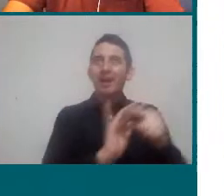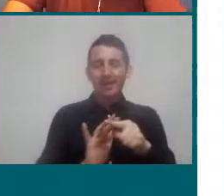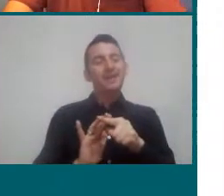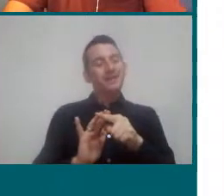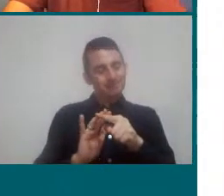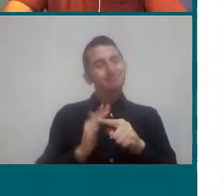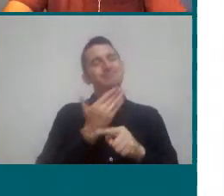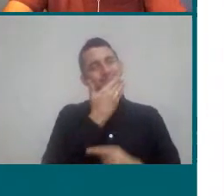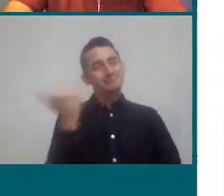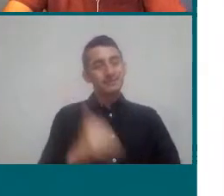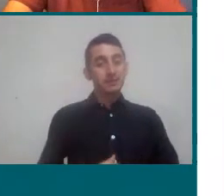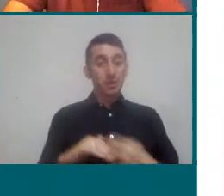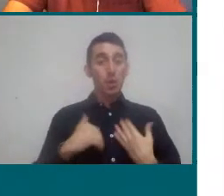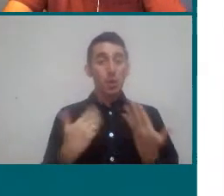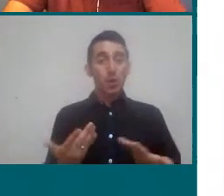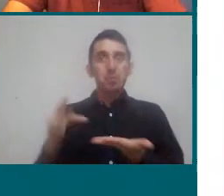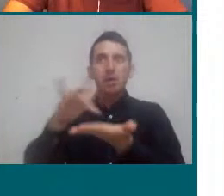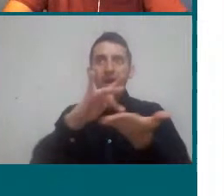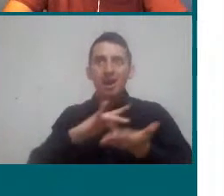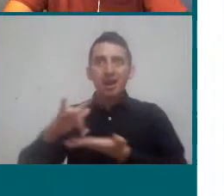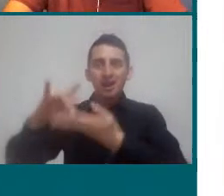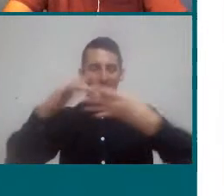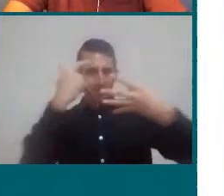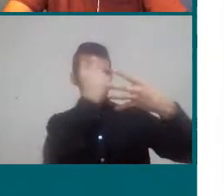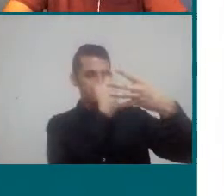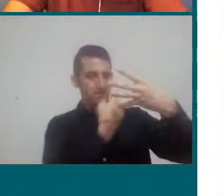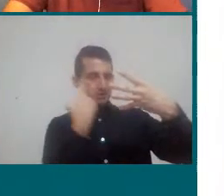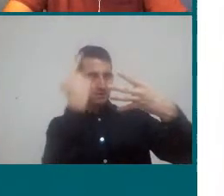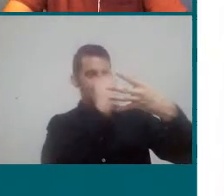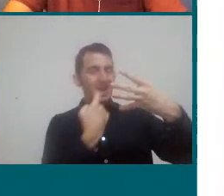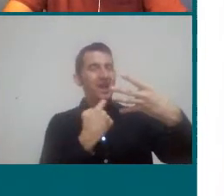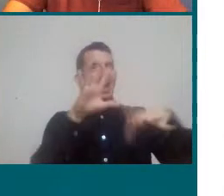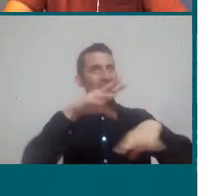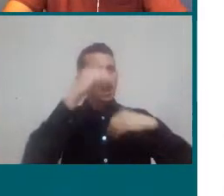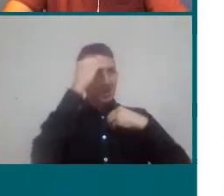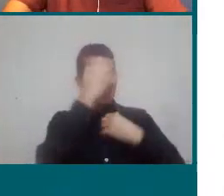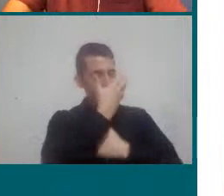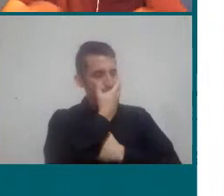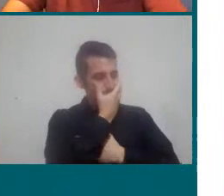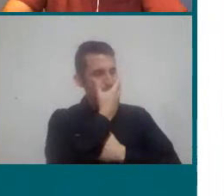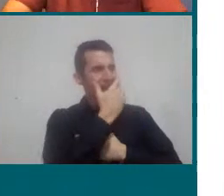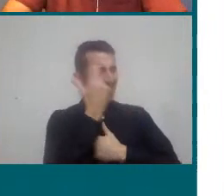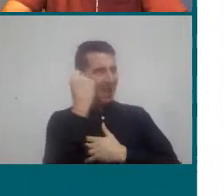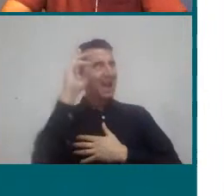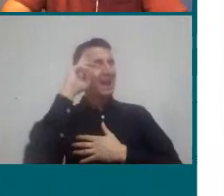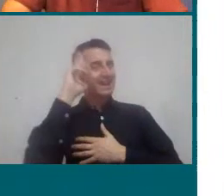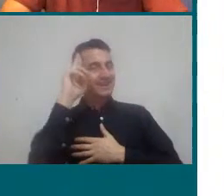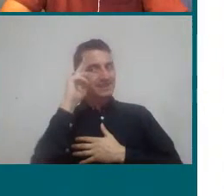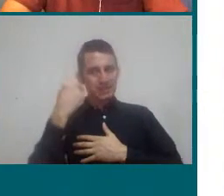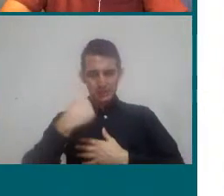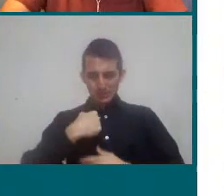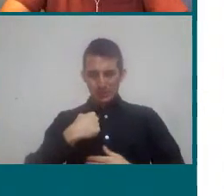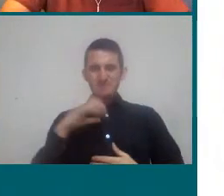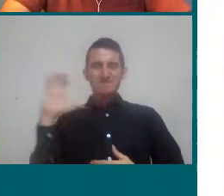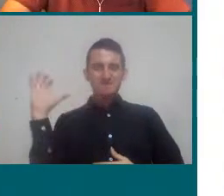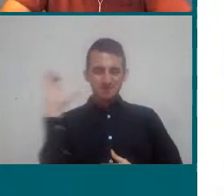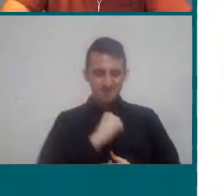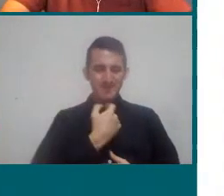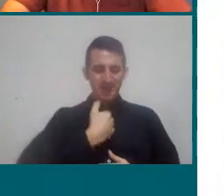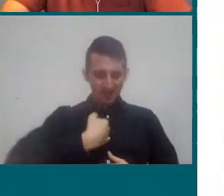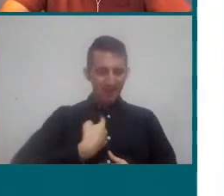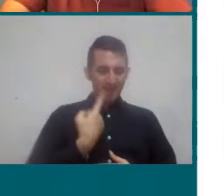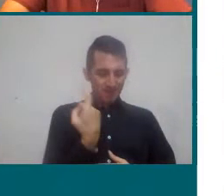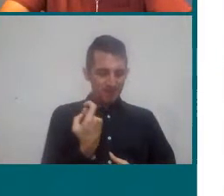importante. Esta participación les va a hacer reflexionar sobre su aprendizaje y comprender mejor el estado en el que se encuentran. Les va a ayudar